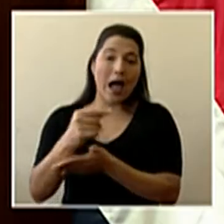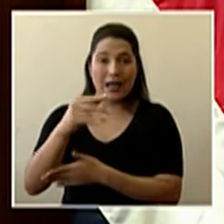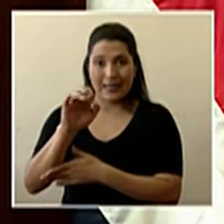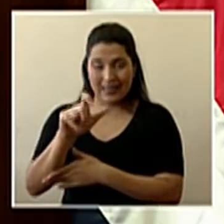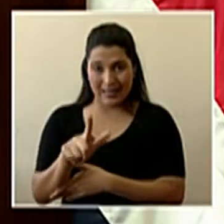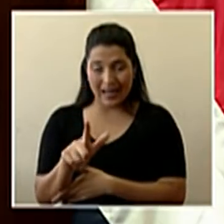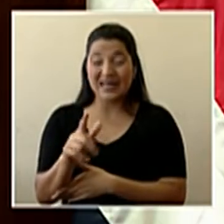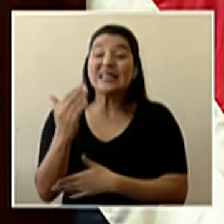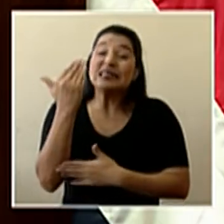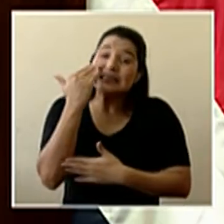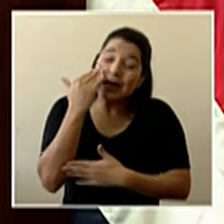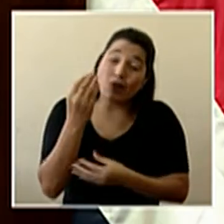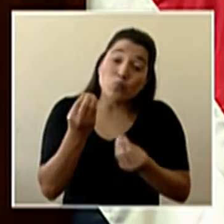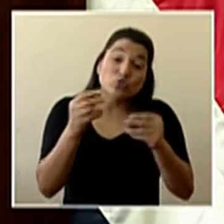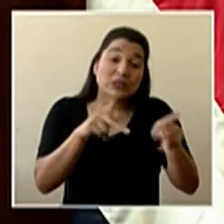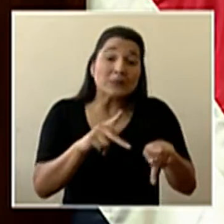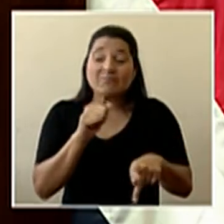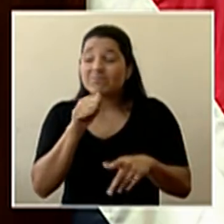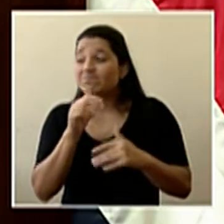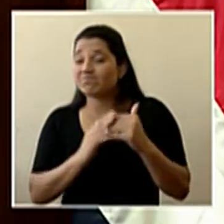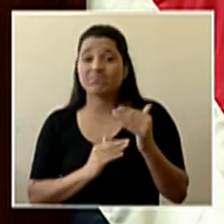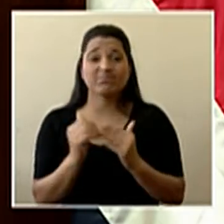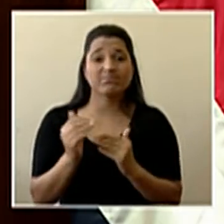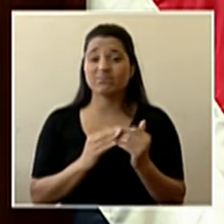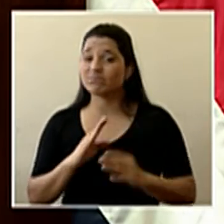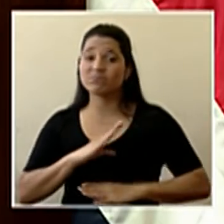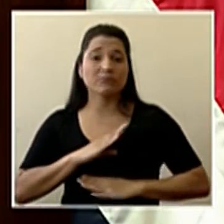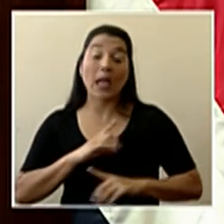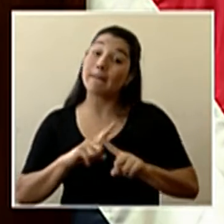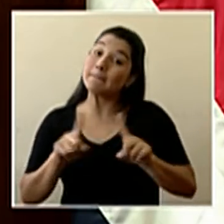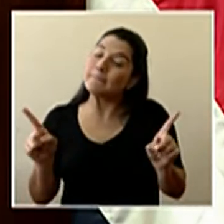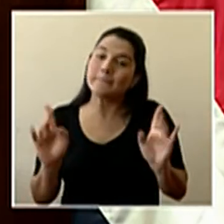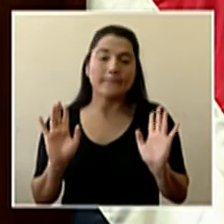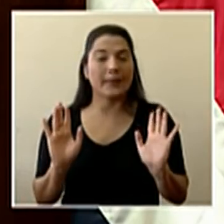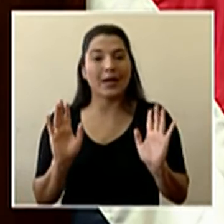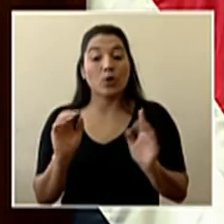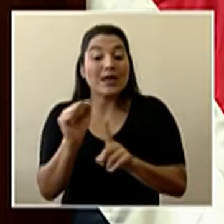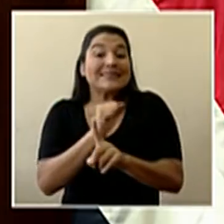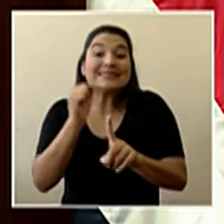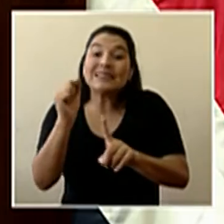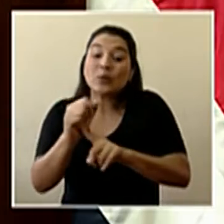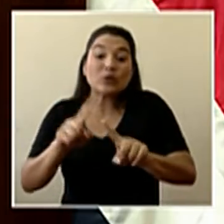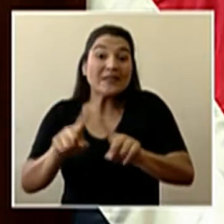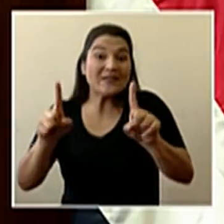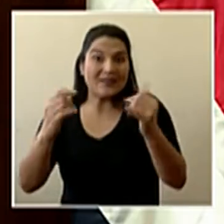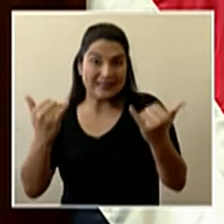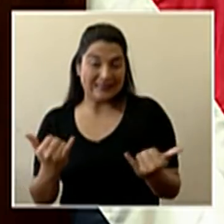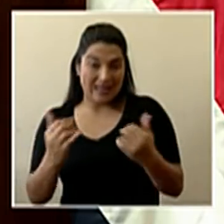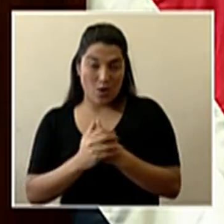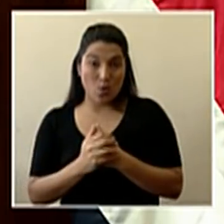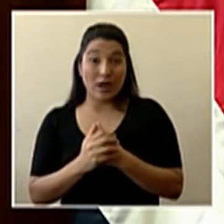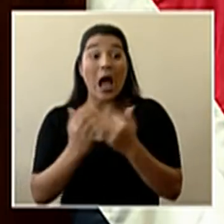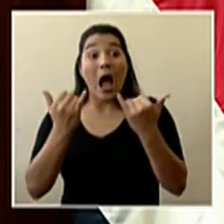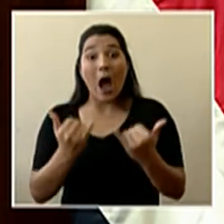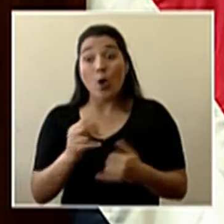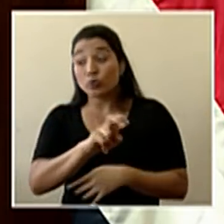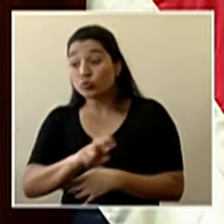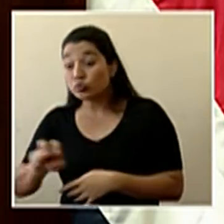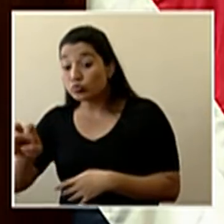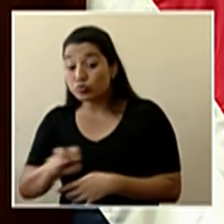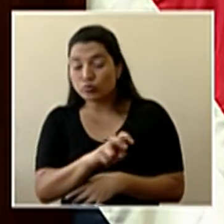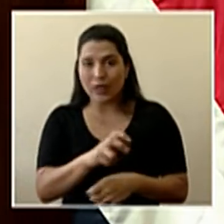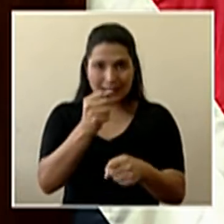alguna incomodidad, pero las circunstancias, repito, son extraordinarias. El tema de las movilizaciones laborales, con